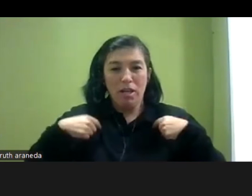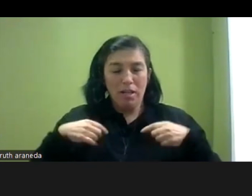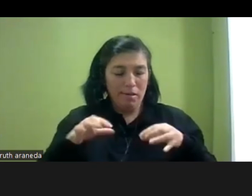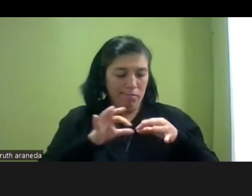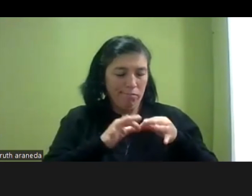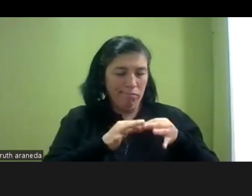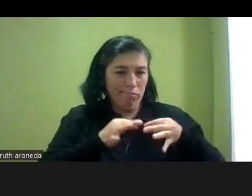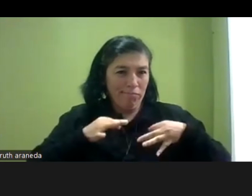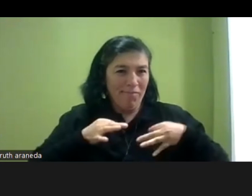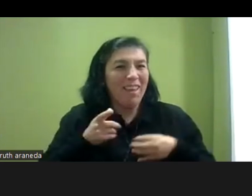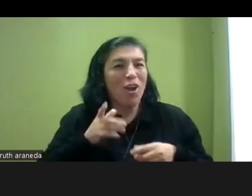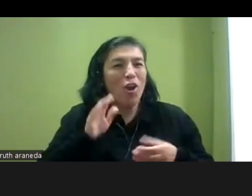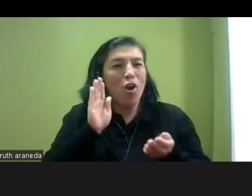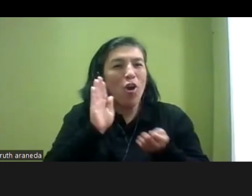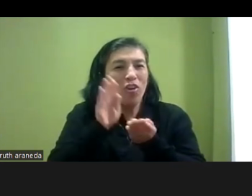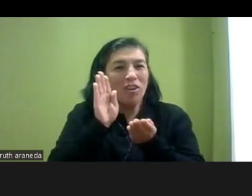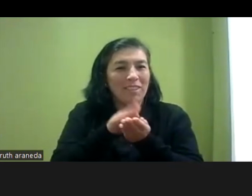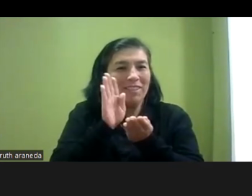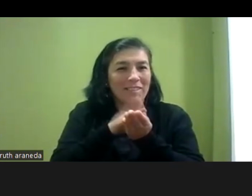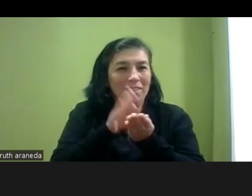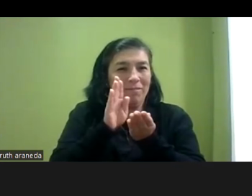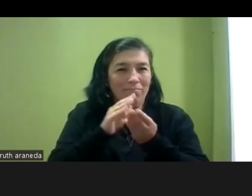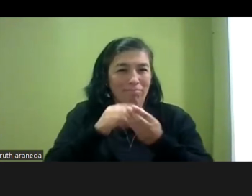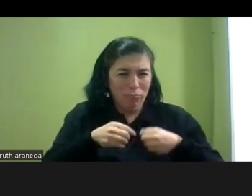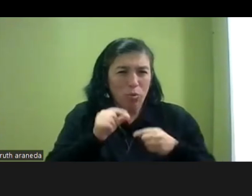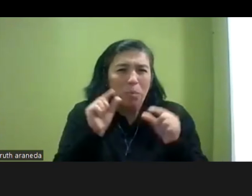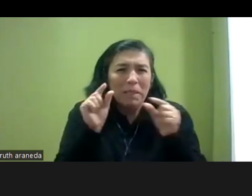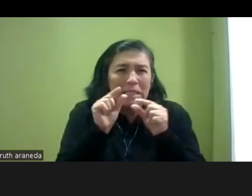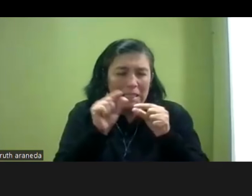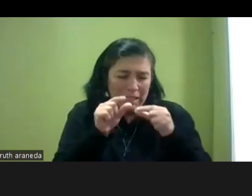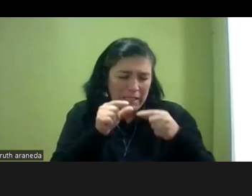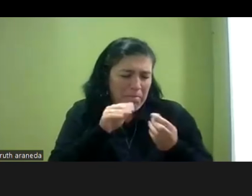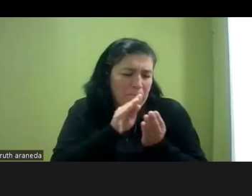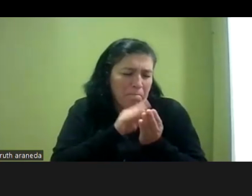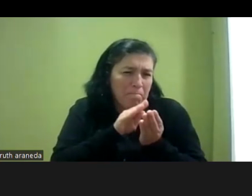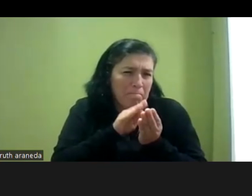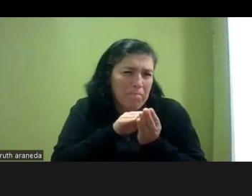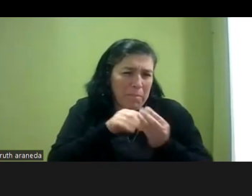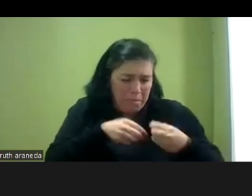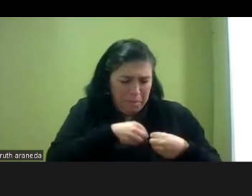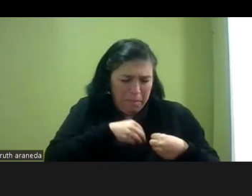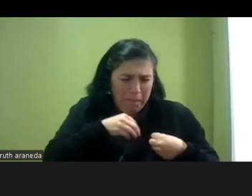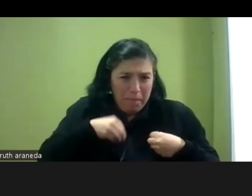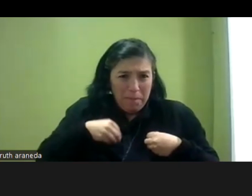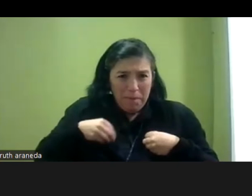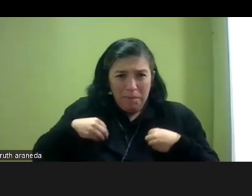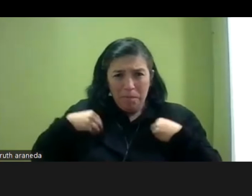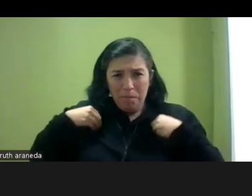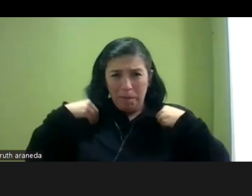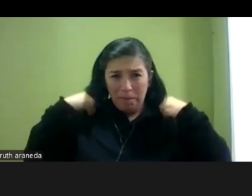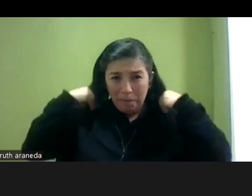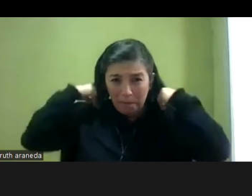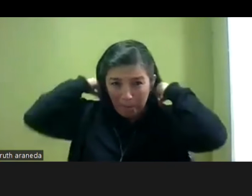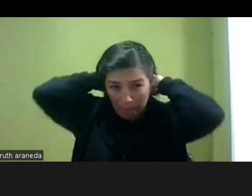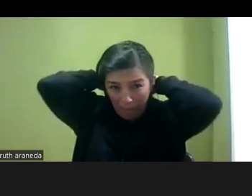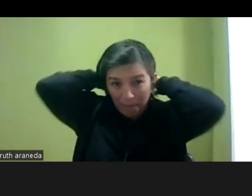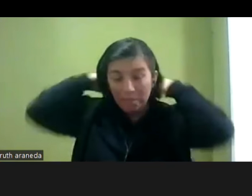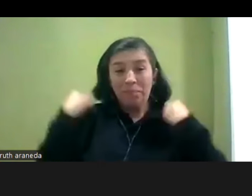de concha, con diminutas cuentas, miles de diminutas cuentas de concha.